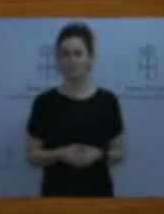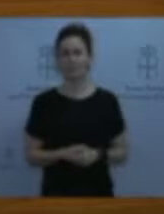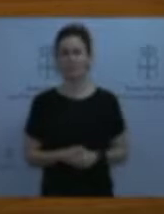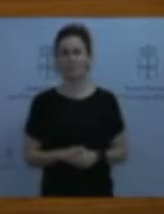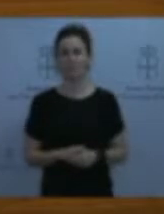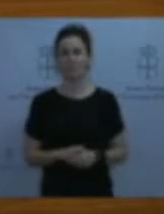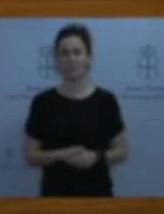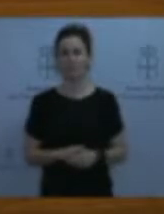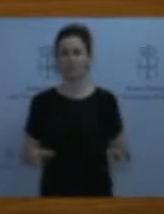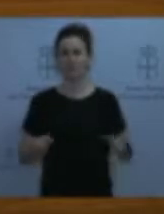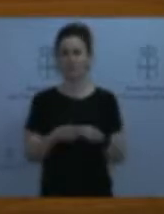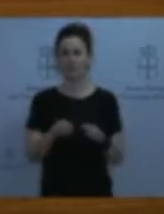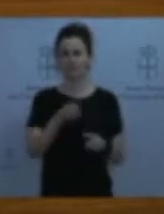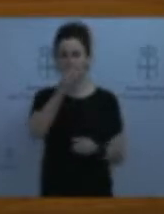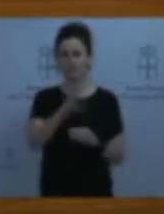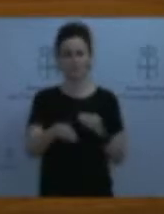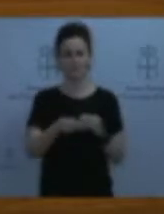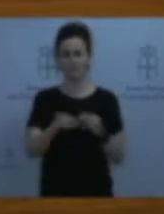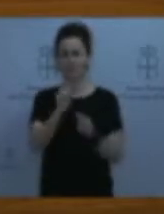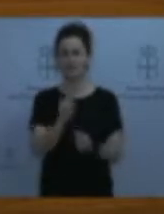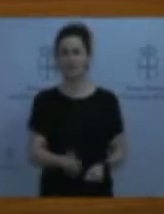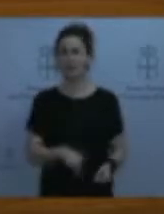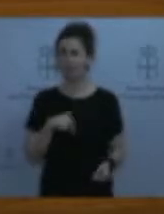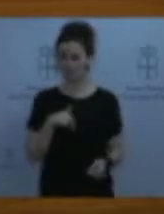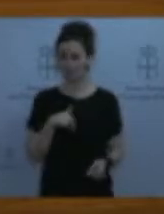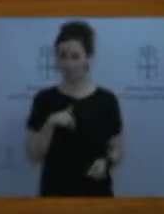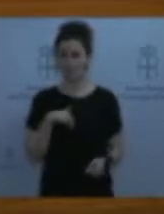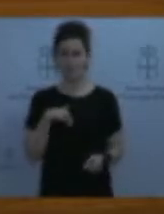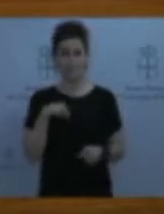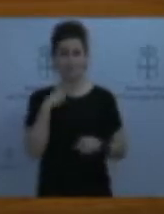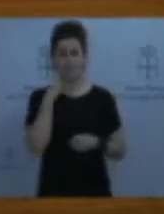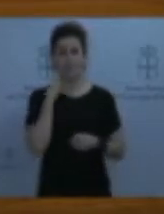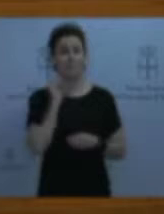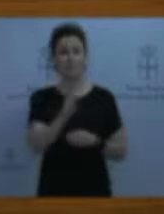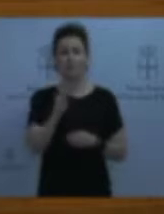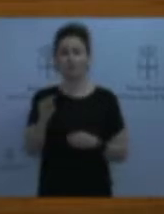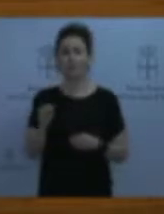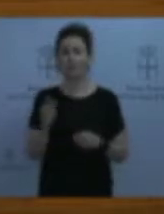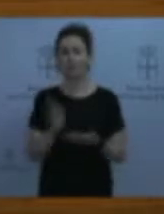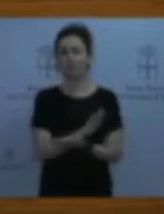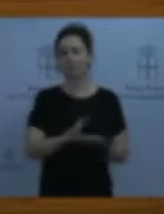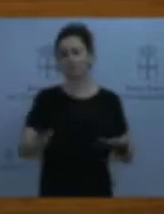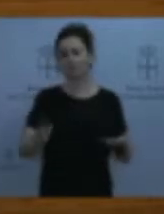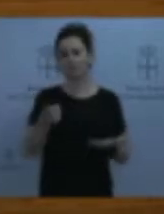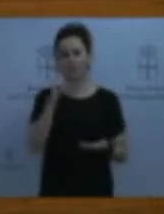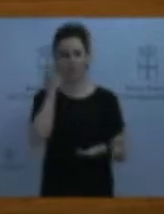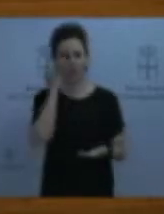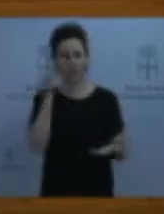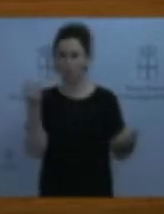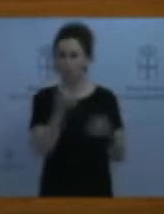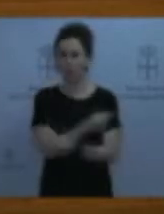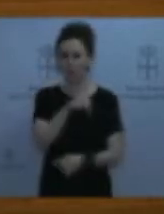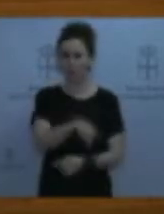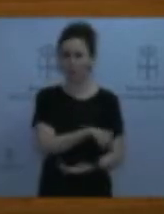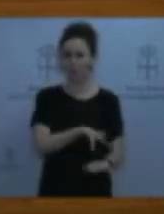Partido Socialista presenta enmiendas a los presupuestos generales clamando contra los centros que segregan por género, es decir, lo contrario de lo que hacen aquí, porque